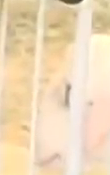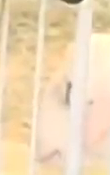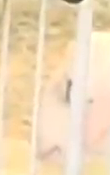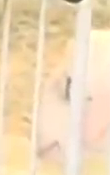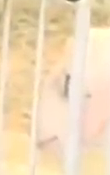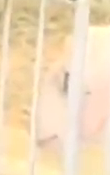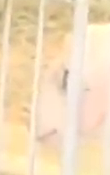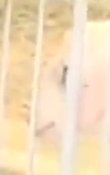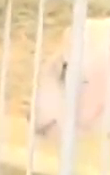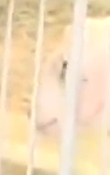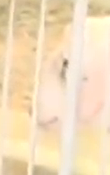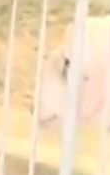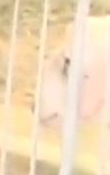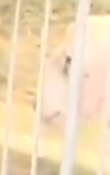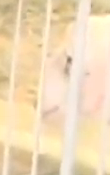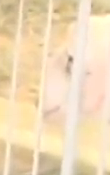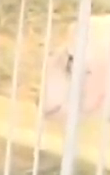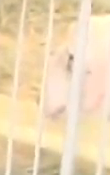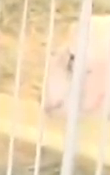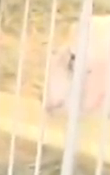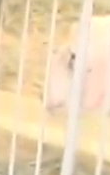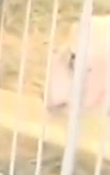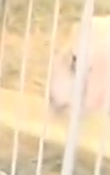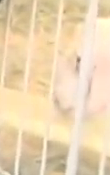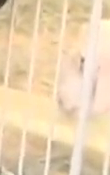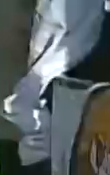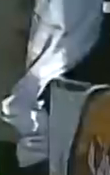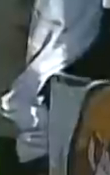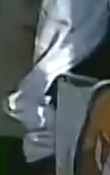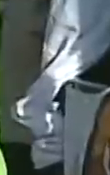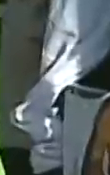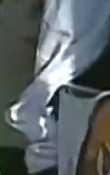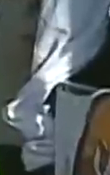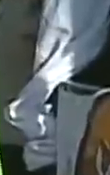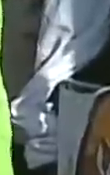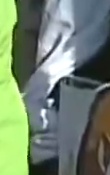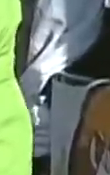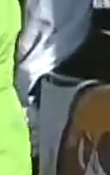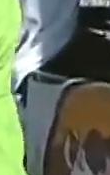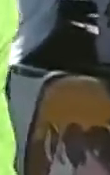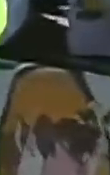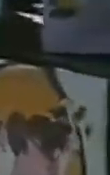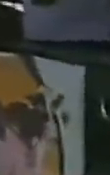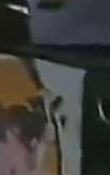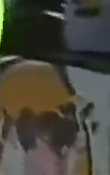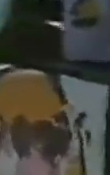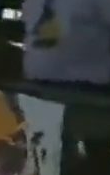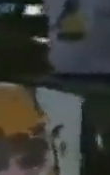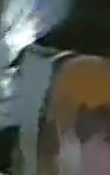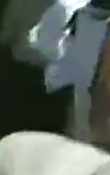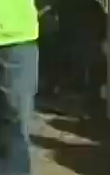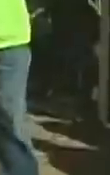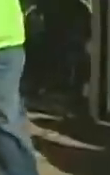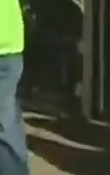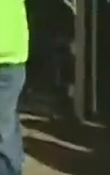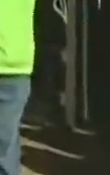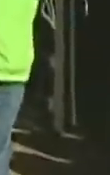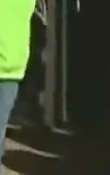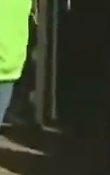poder apreciar usted de primera mano todo el esfuerzo que viene haciendo el sector ganadero caprino y ovino del país, donde va a